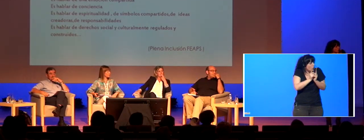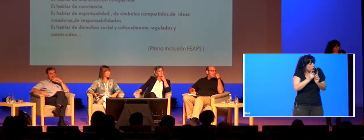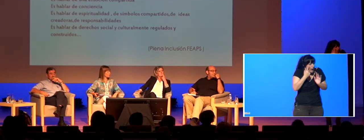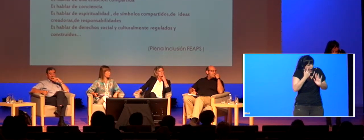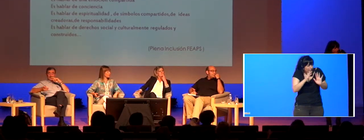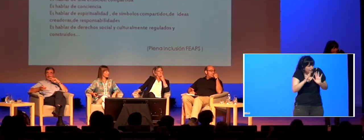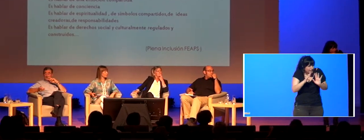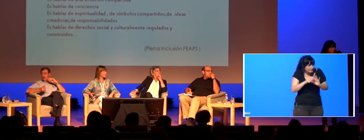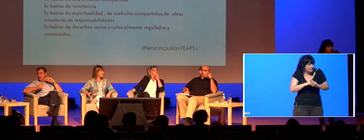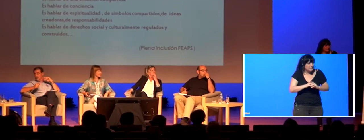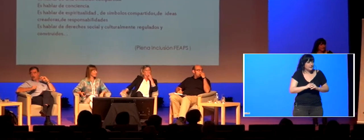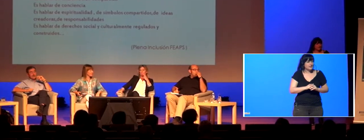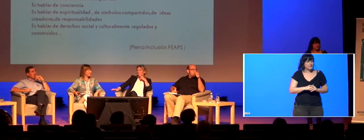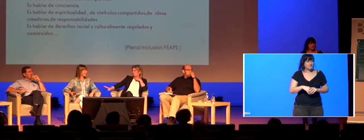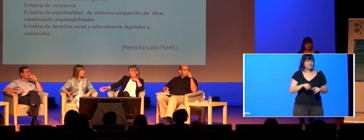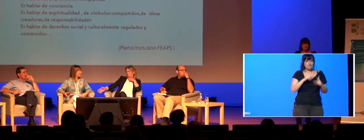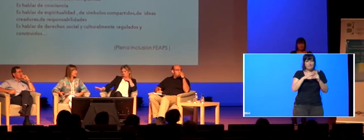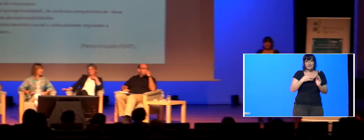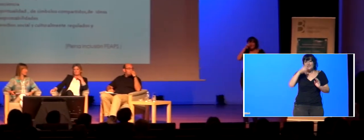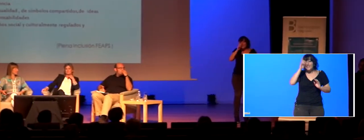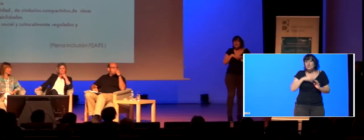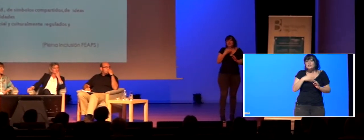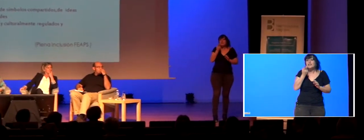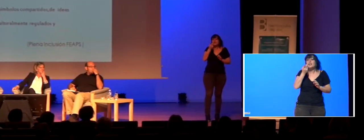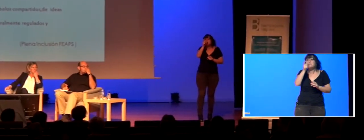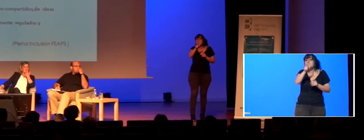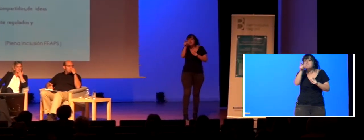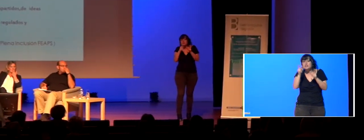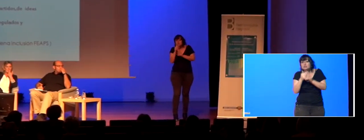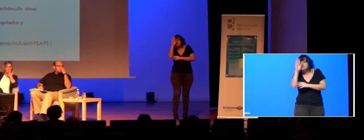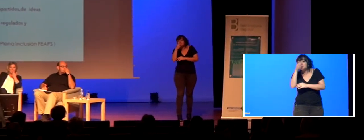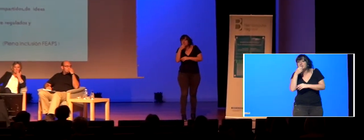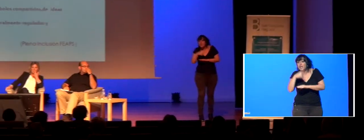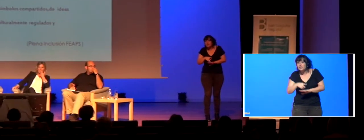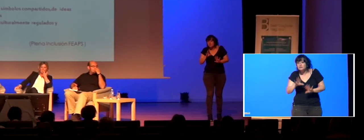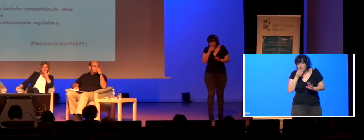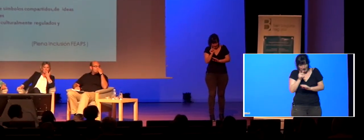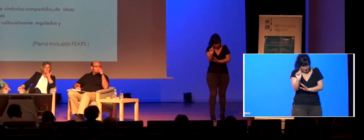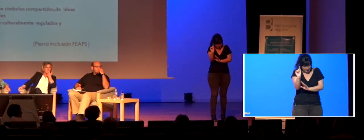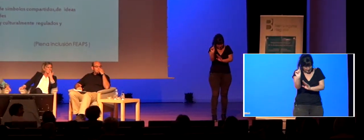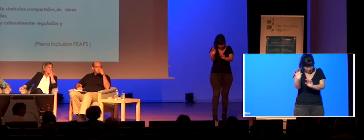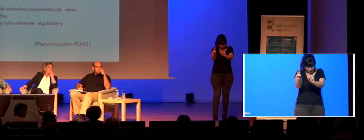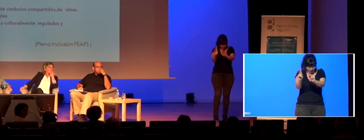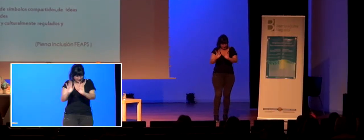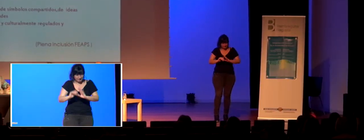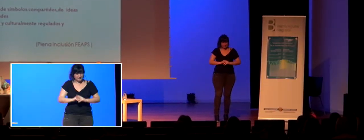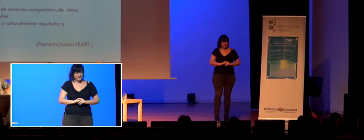eta bukatu behar dugu. Ez dakit norbaitek bueno. Eskatu duen hitza. Bai, segun txo bat, zabalduko dut.